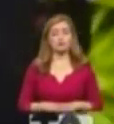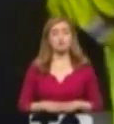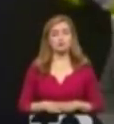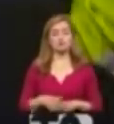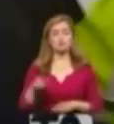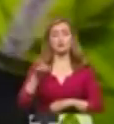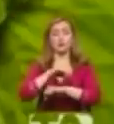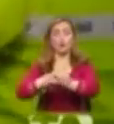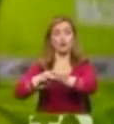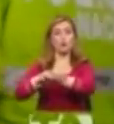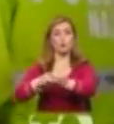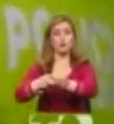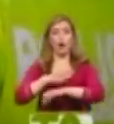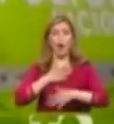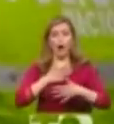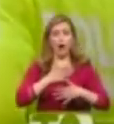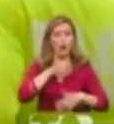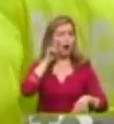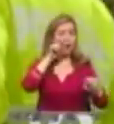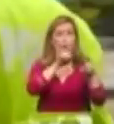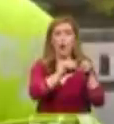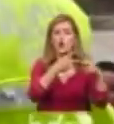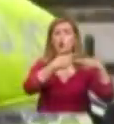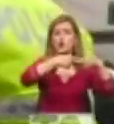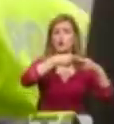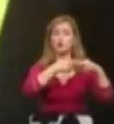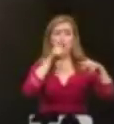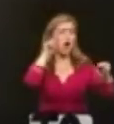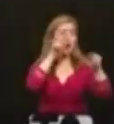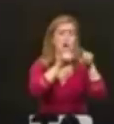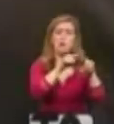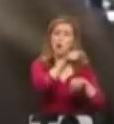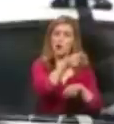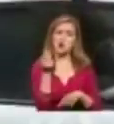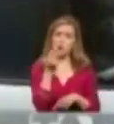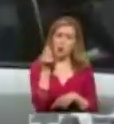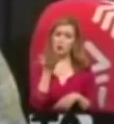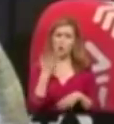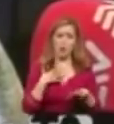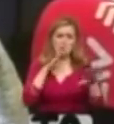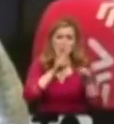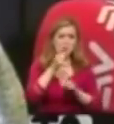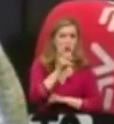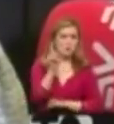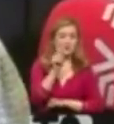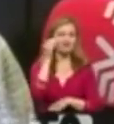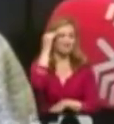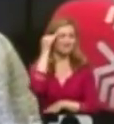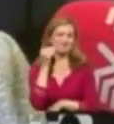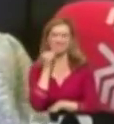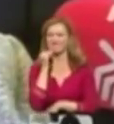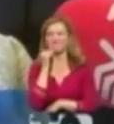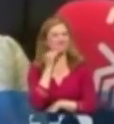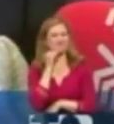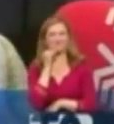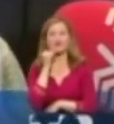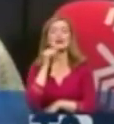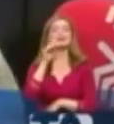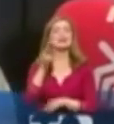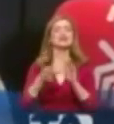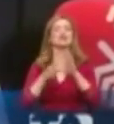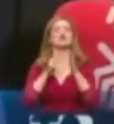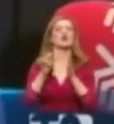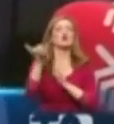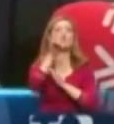ahora detenido pretende argumentar que se trataba de relaciones sexuales consensuadas. Con menores de edad se habla de violación y